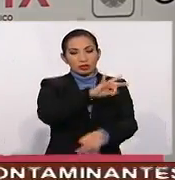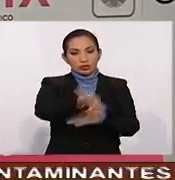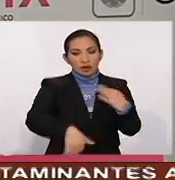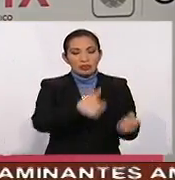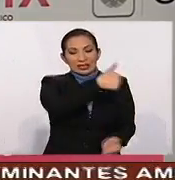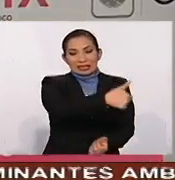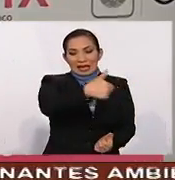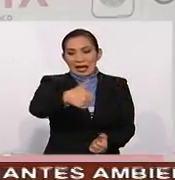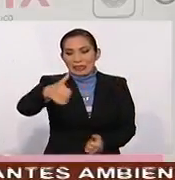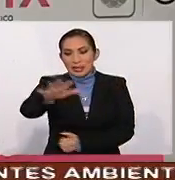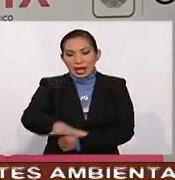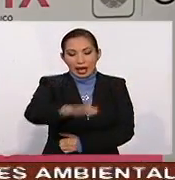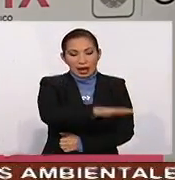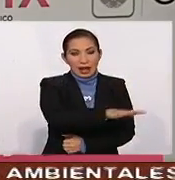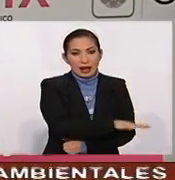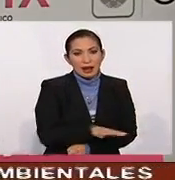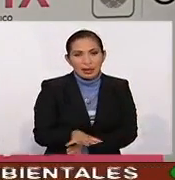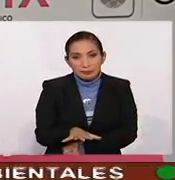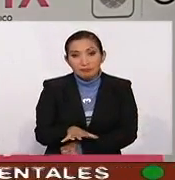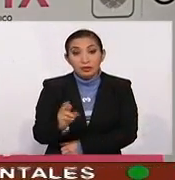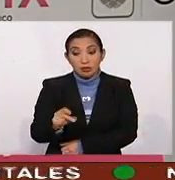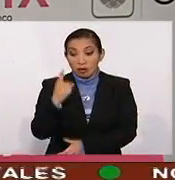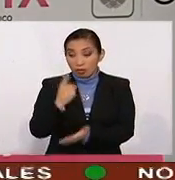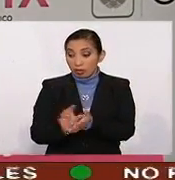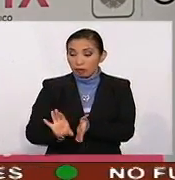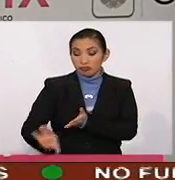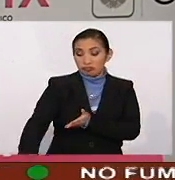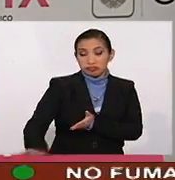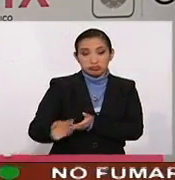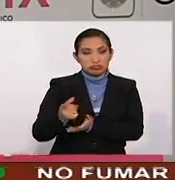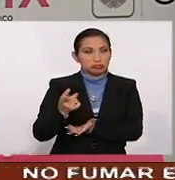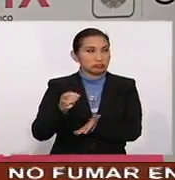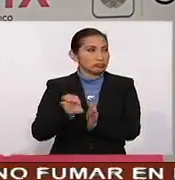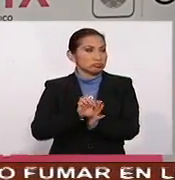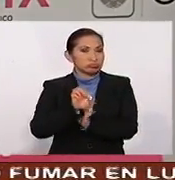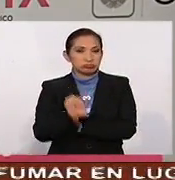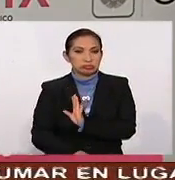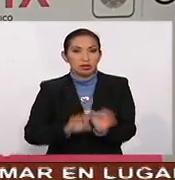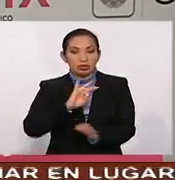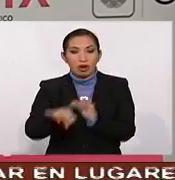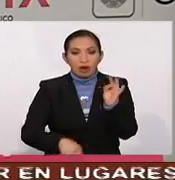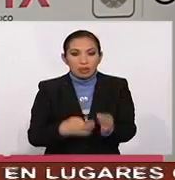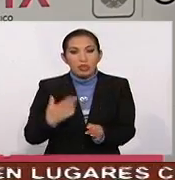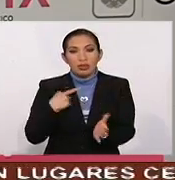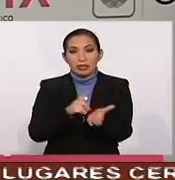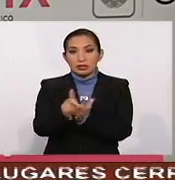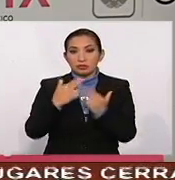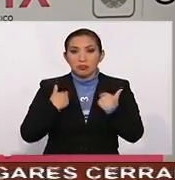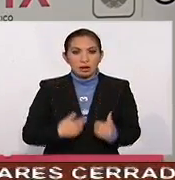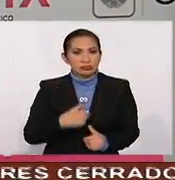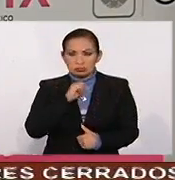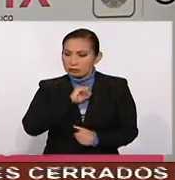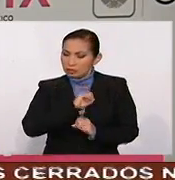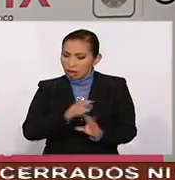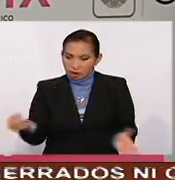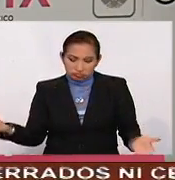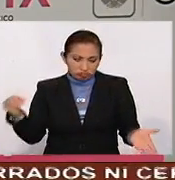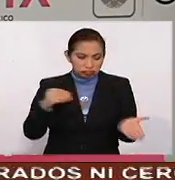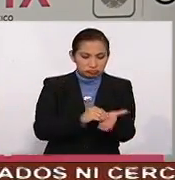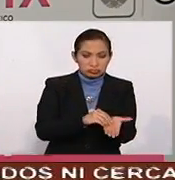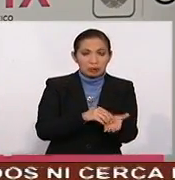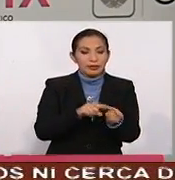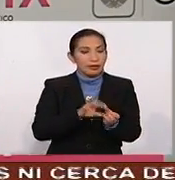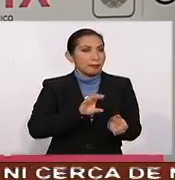y cada una de las áreas, es decir, no puede quedarse fuera todo el planteamiento de derechos humanos, no